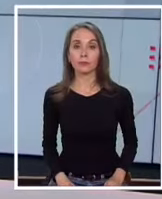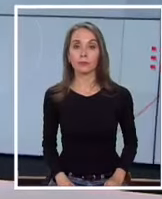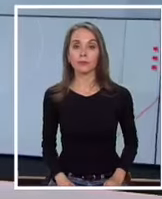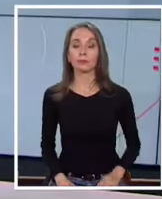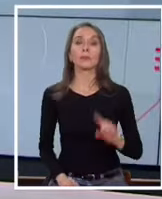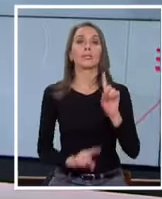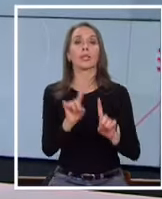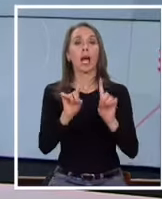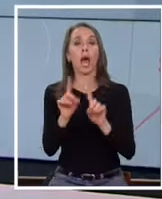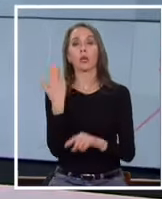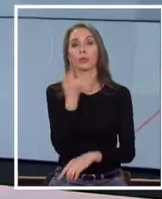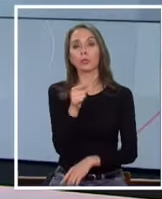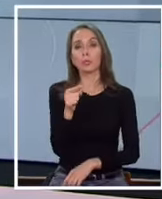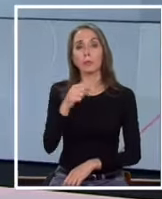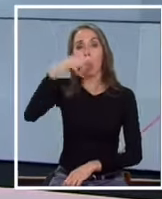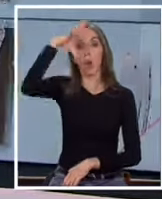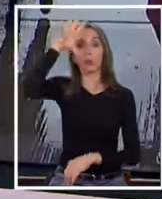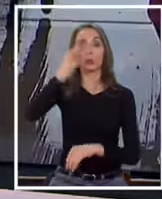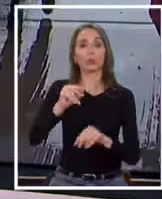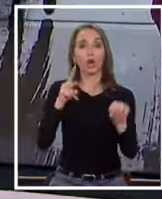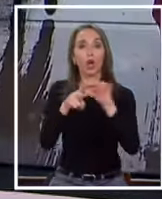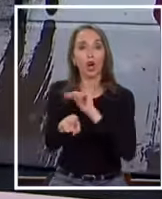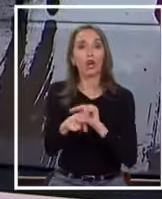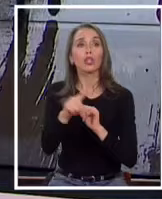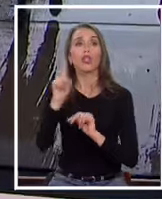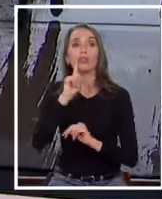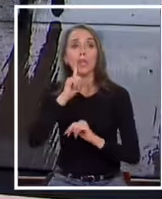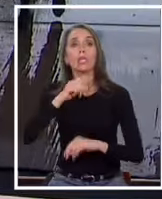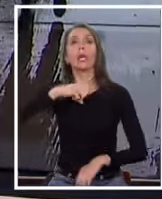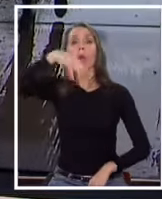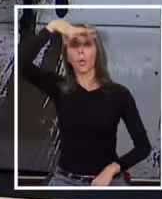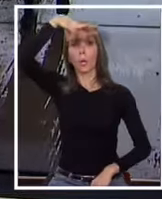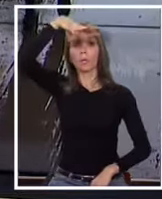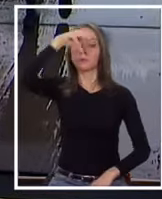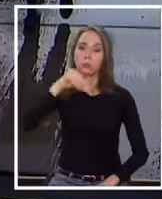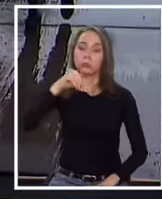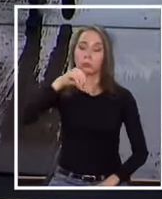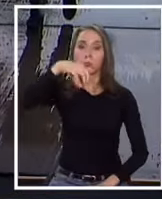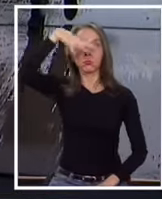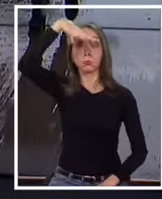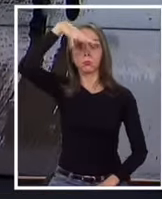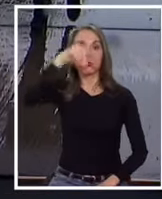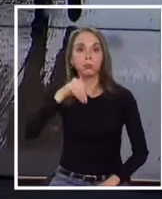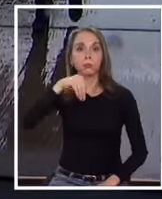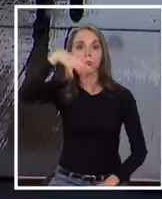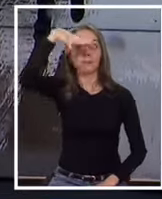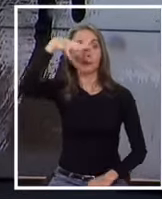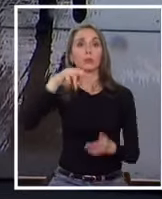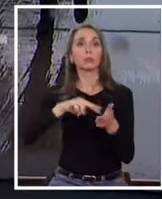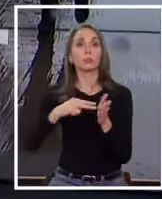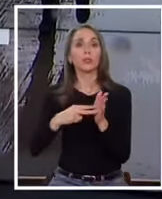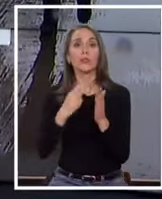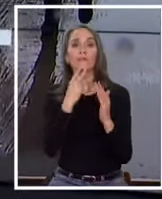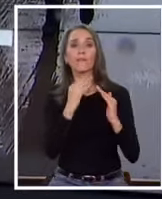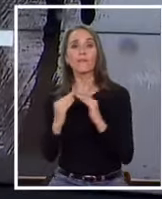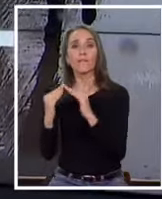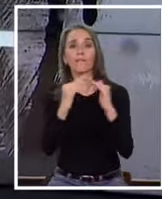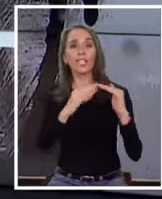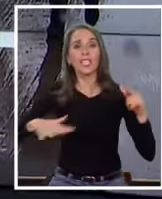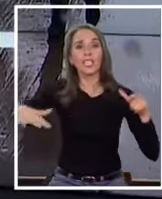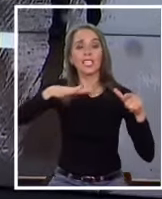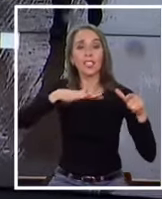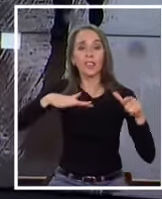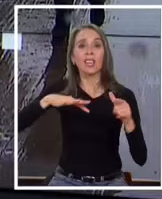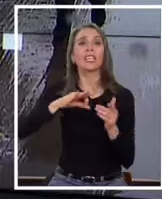Algunos llevan una semana sin electricidad, otros cuentan con ella, pero de manera intermitente. El problema es que están viviendo vecinos de distintos sectores